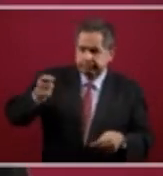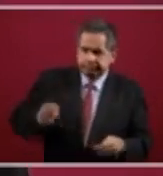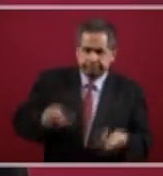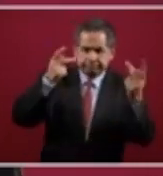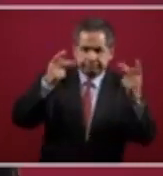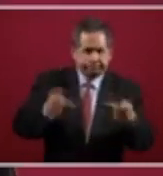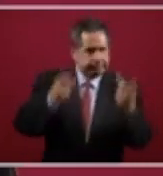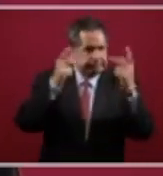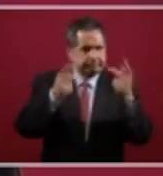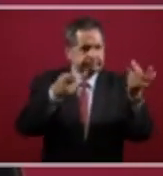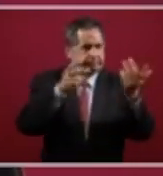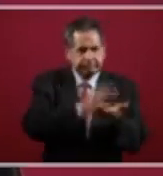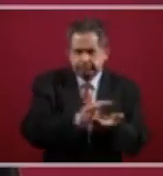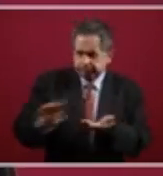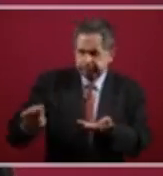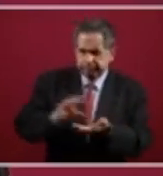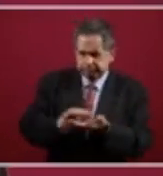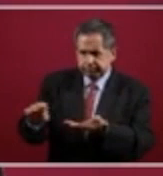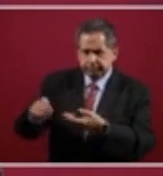y entregar